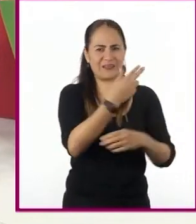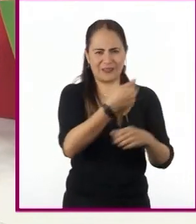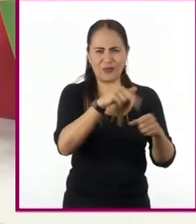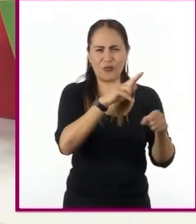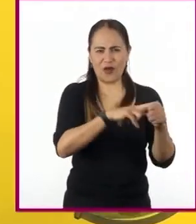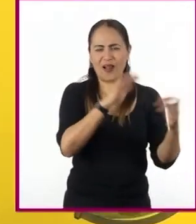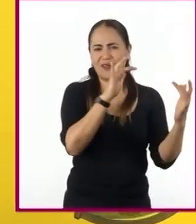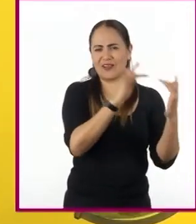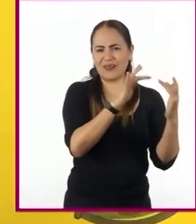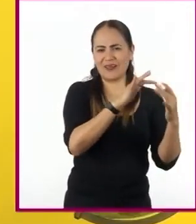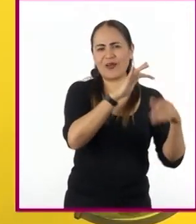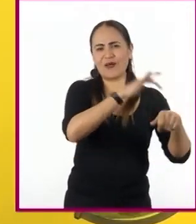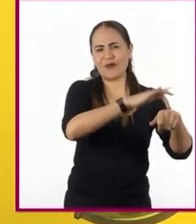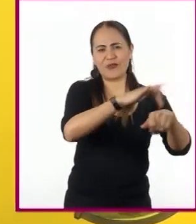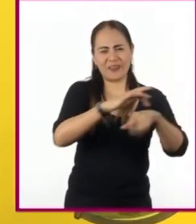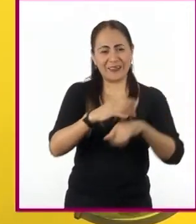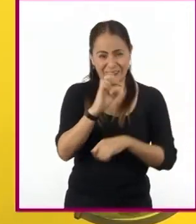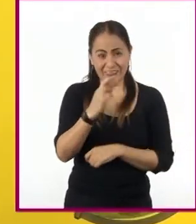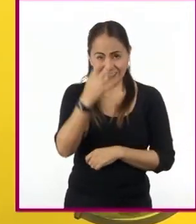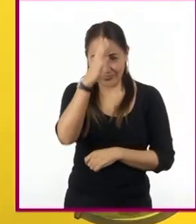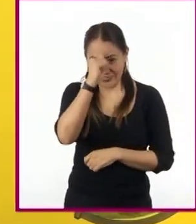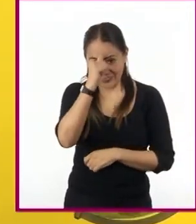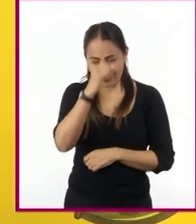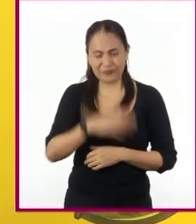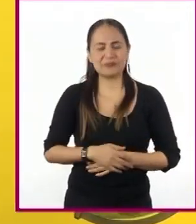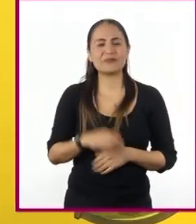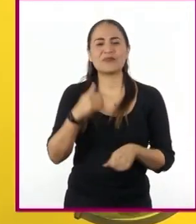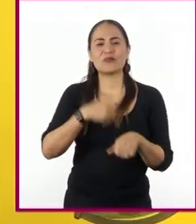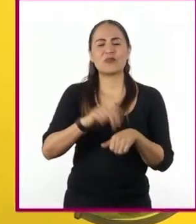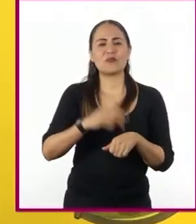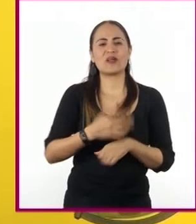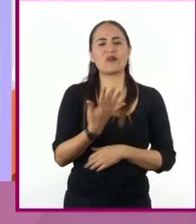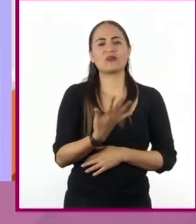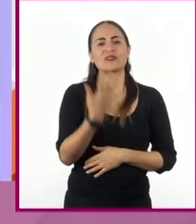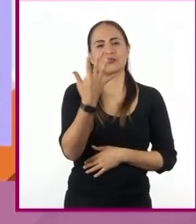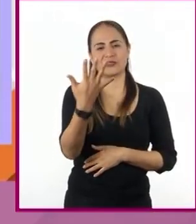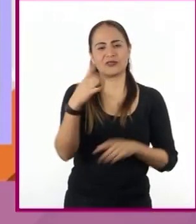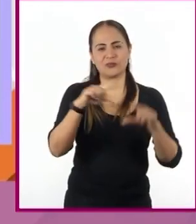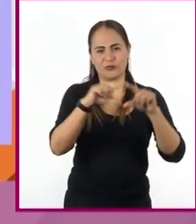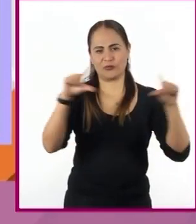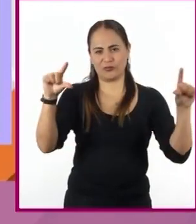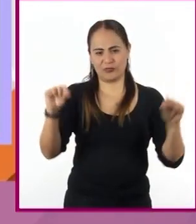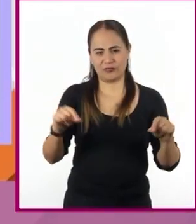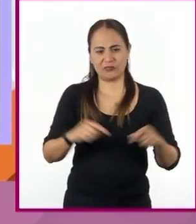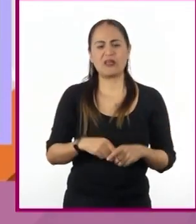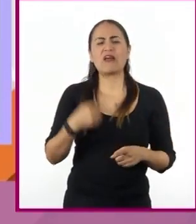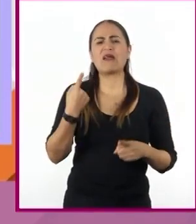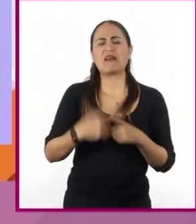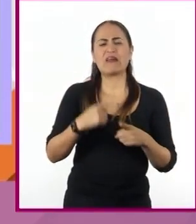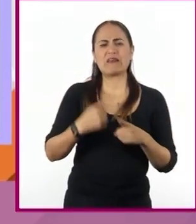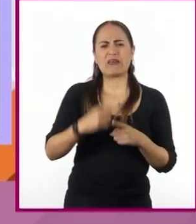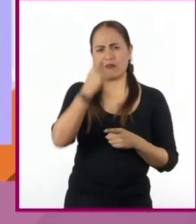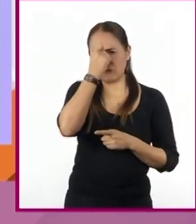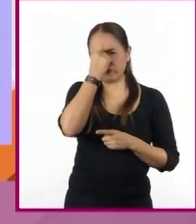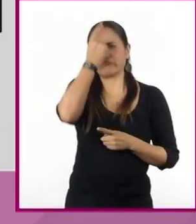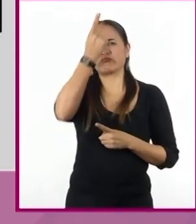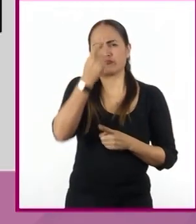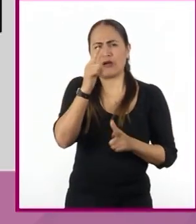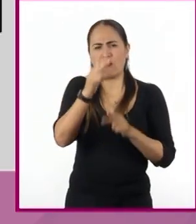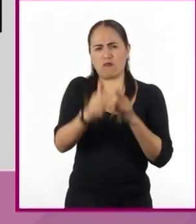acuerdan? Continuemos con la pregunta número 5, que está en sentido horizontal. ¿Quién fue el inventor de la locomotora?